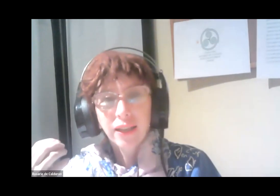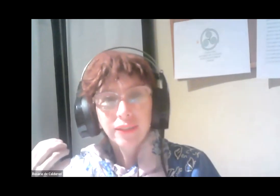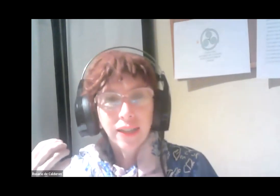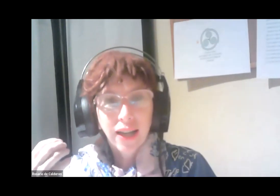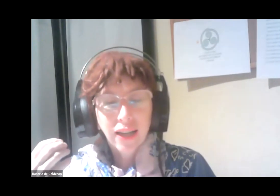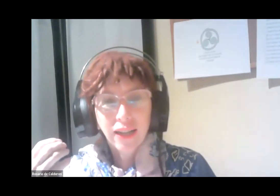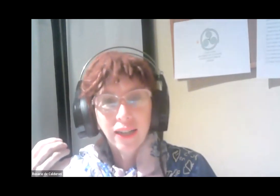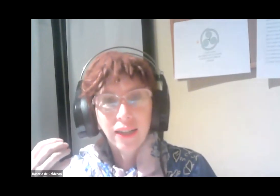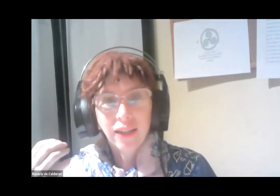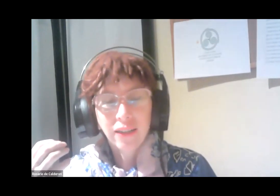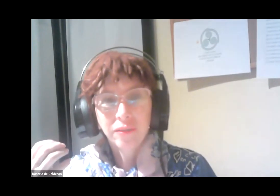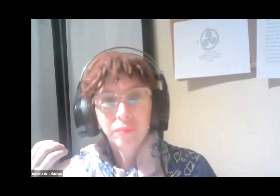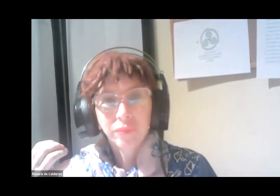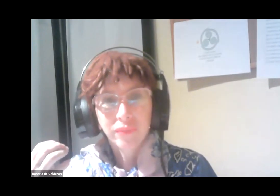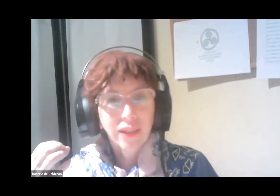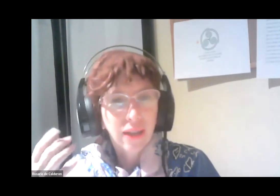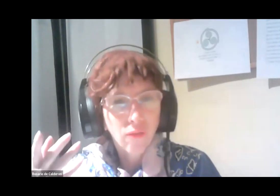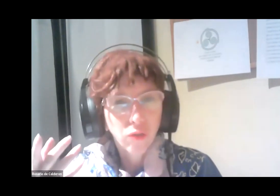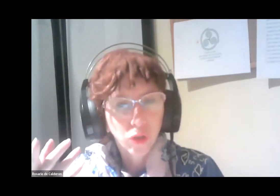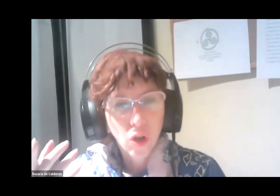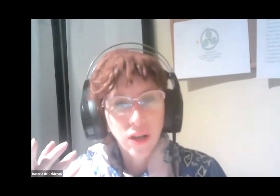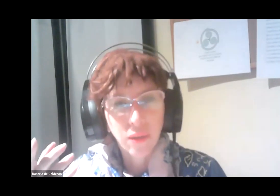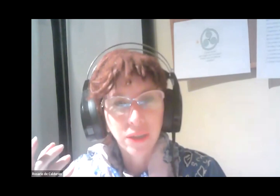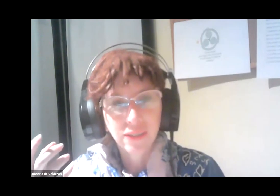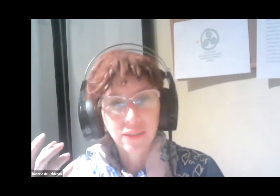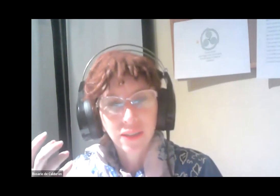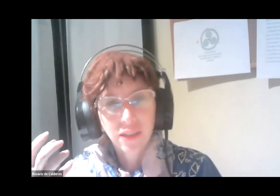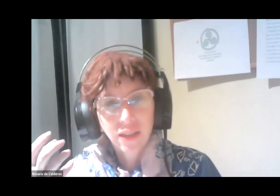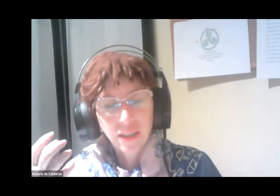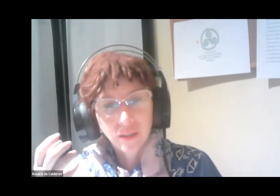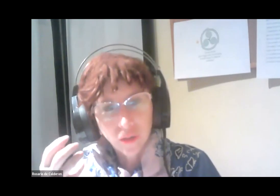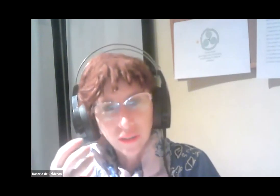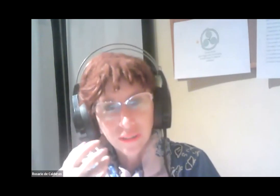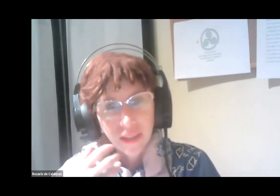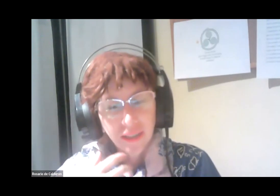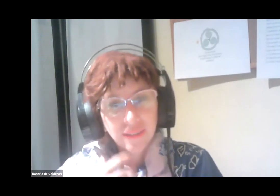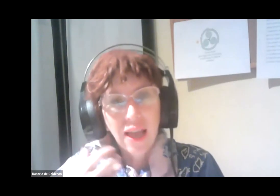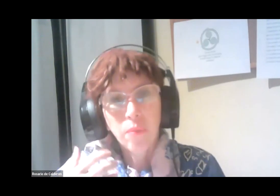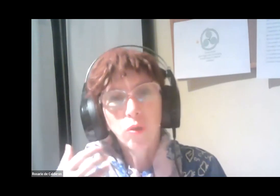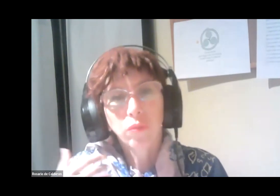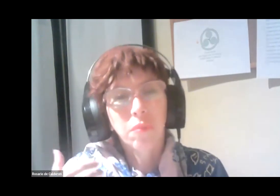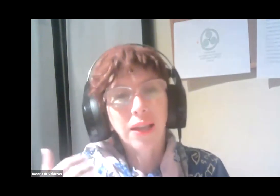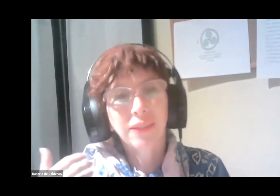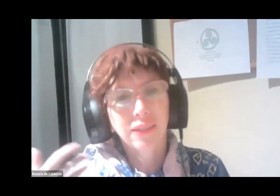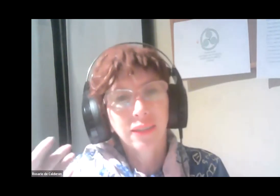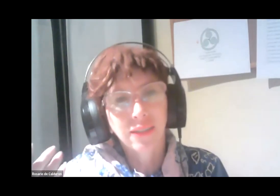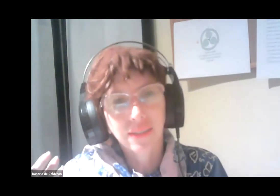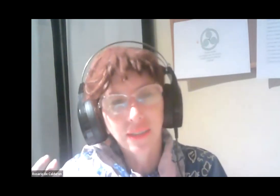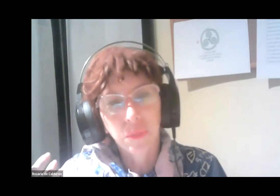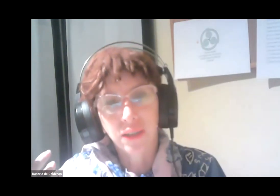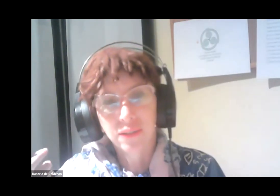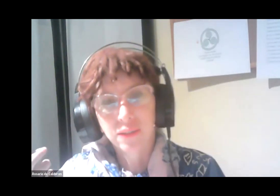tener esa confusión a veces entonces seamos más